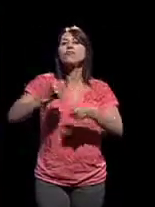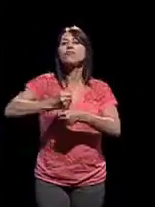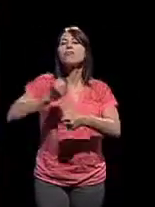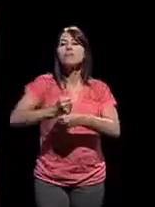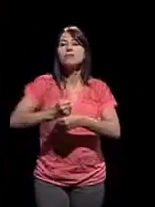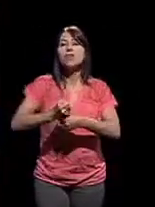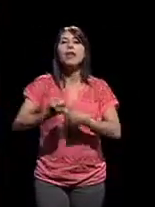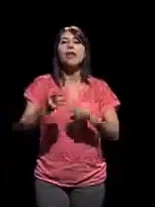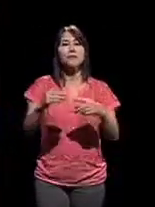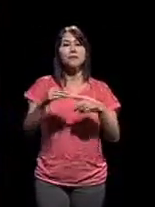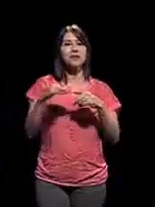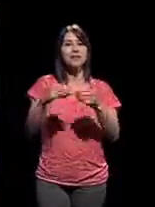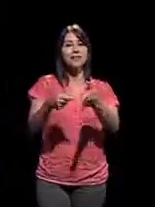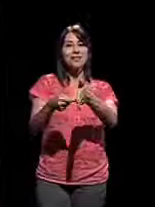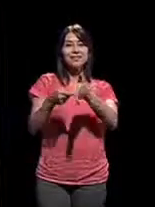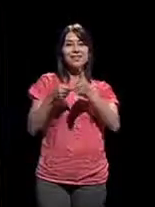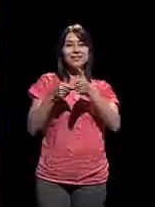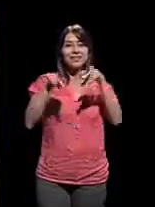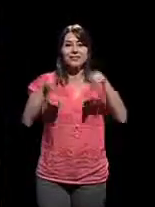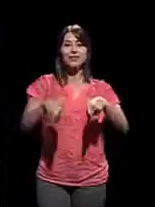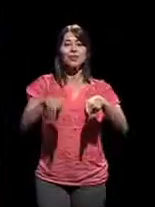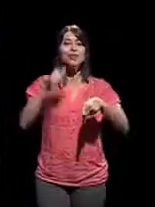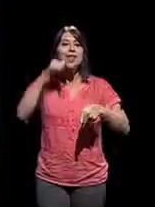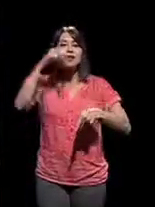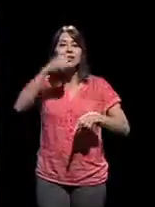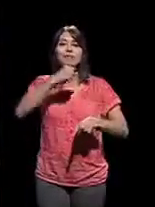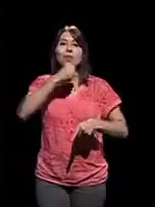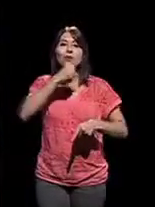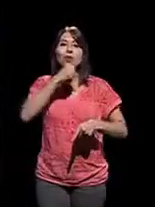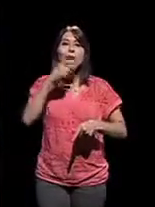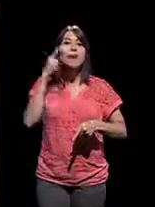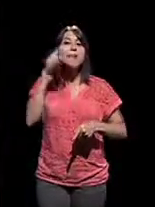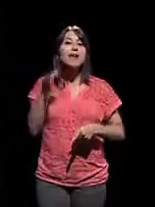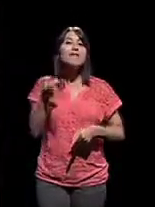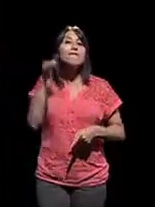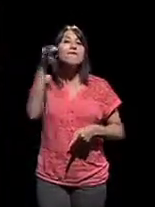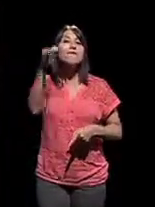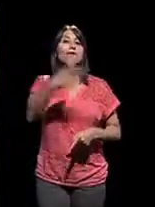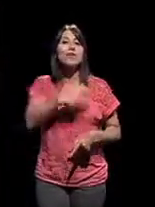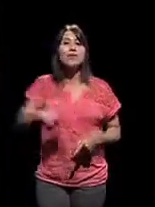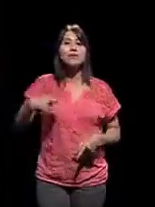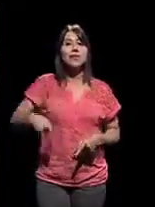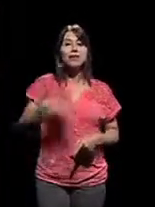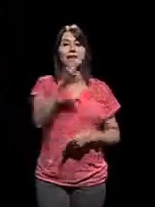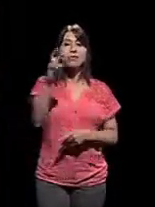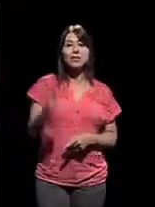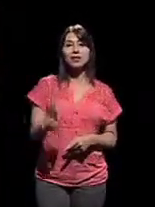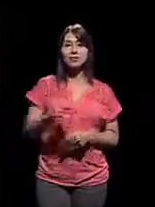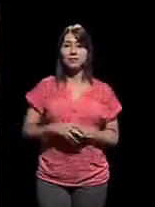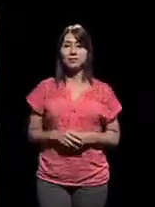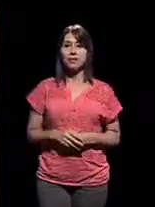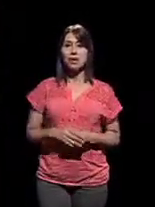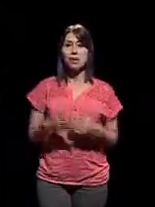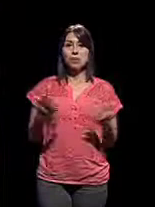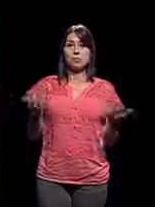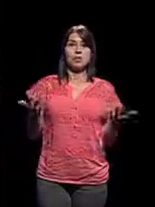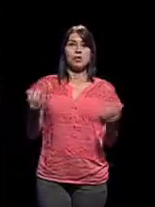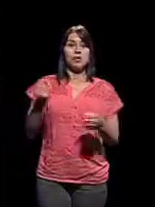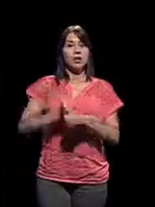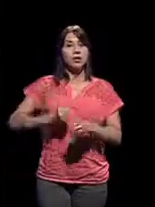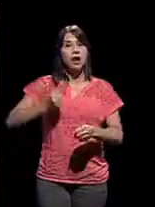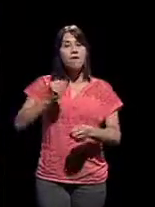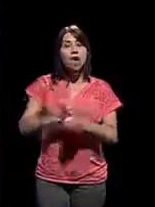Salud, educación y fuente de ingresos son las principales exigencias del colectivo adulto mayor a la futura presidencia del